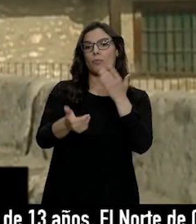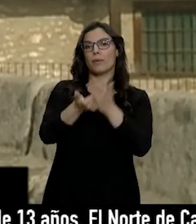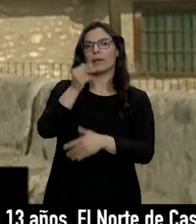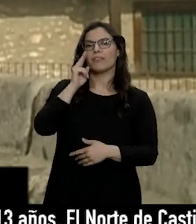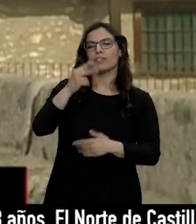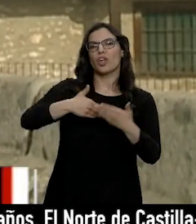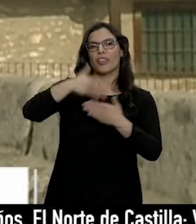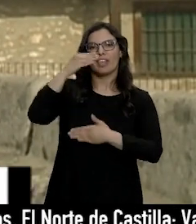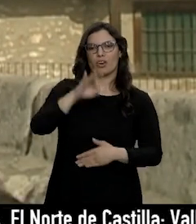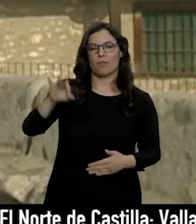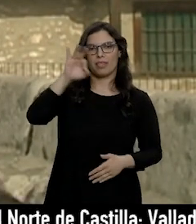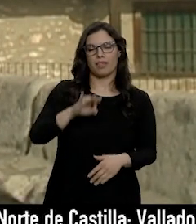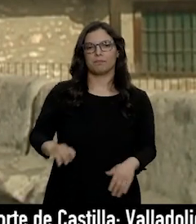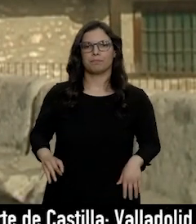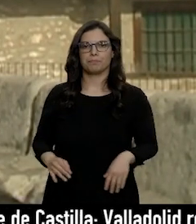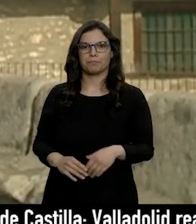mañana Diario Palentino.